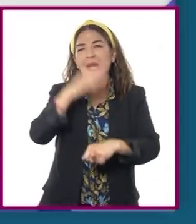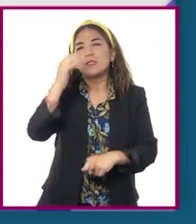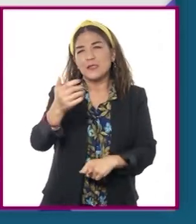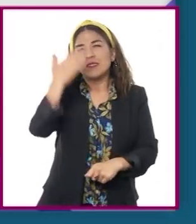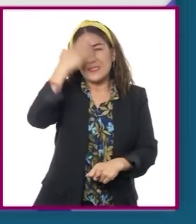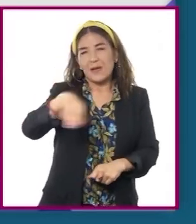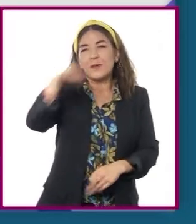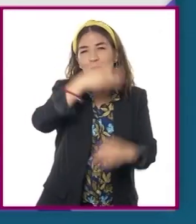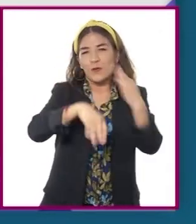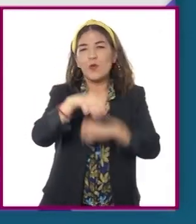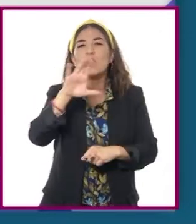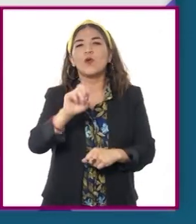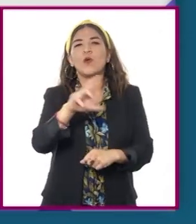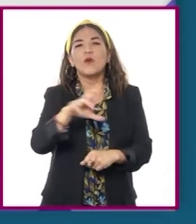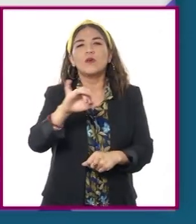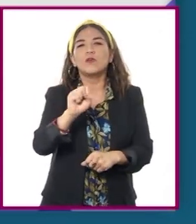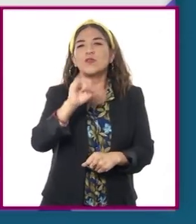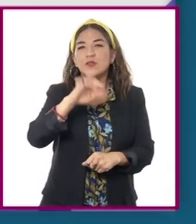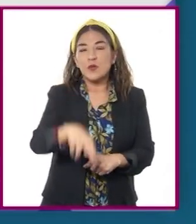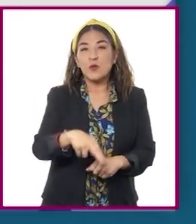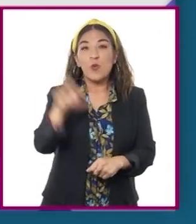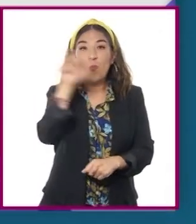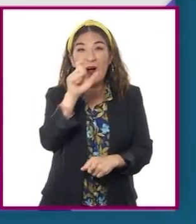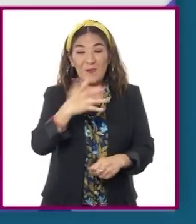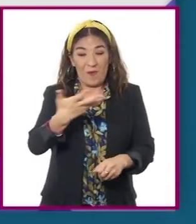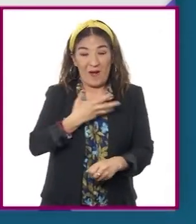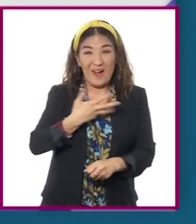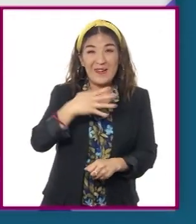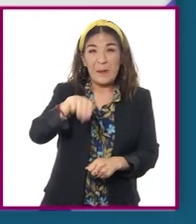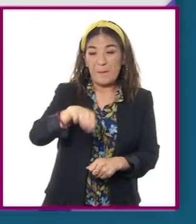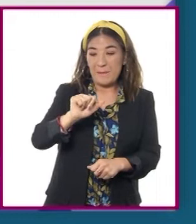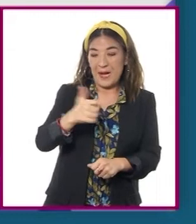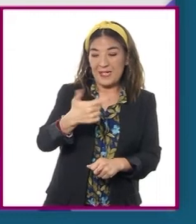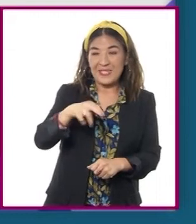enfrentarse a la corrosión. Mientras haya magnesio en